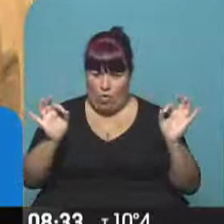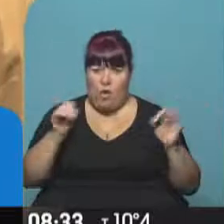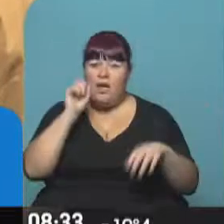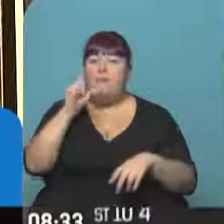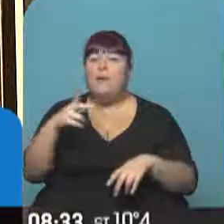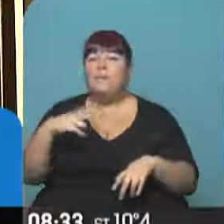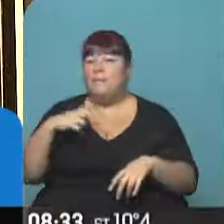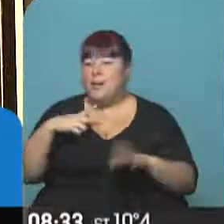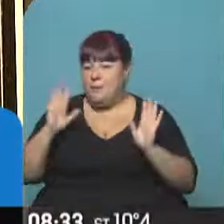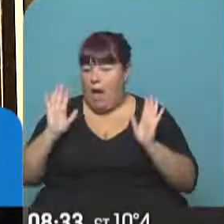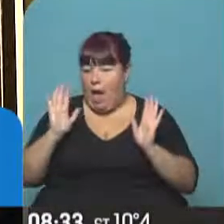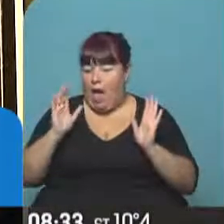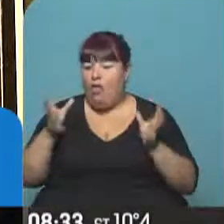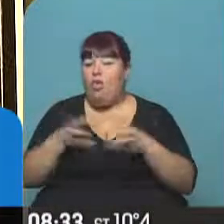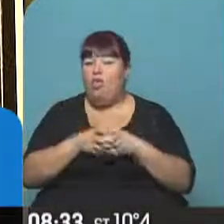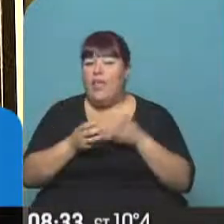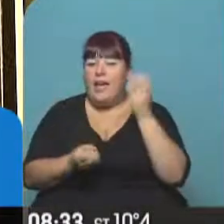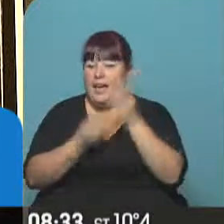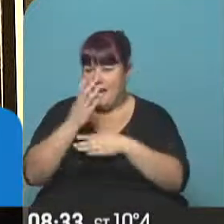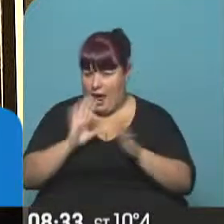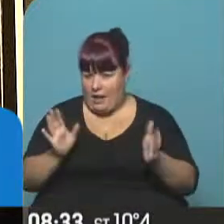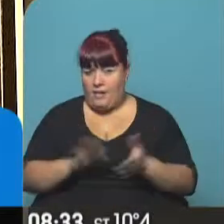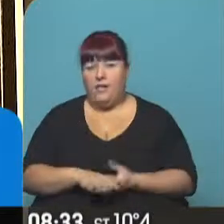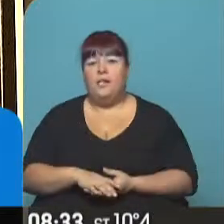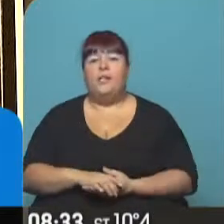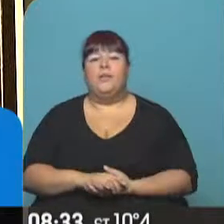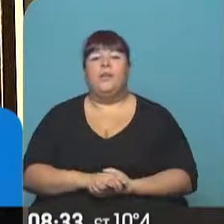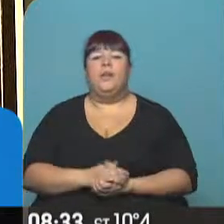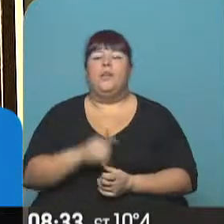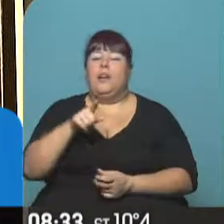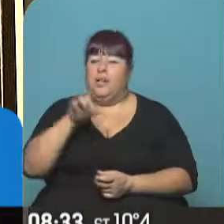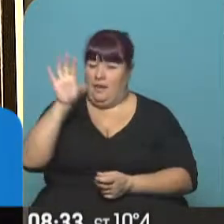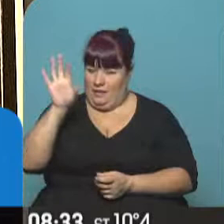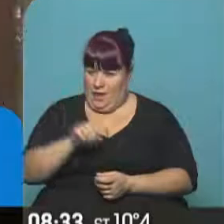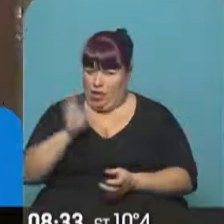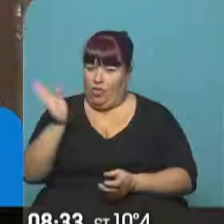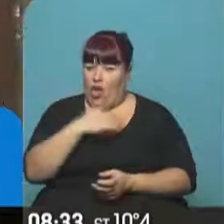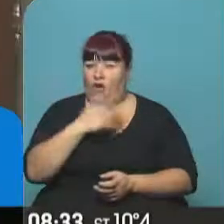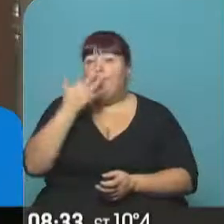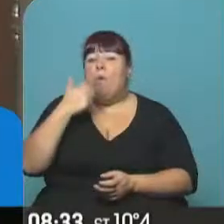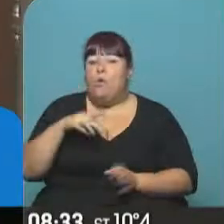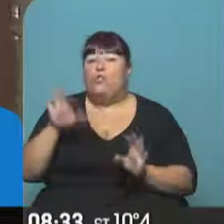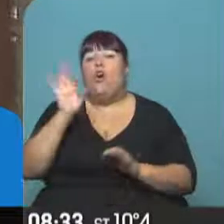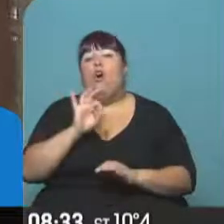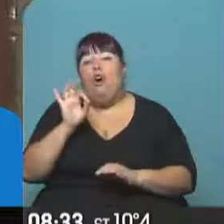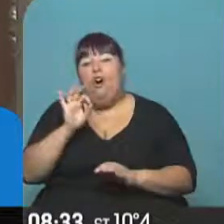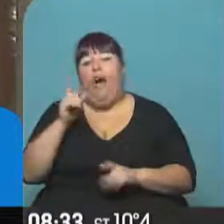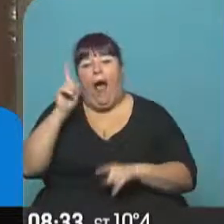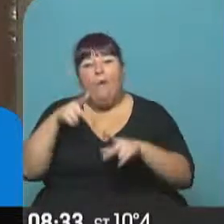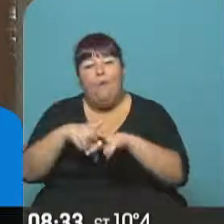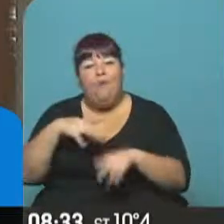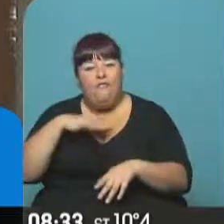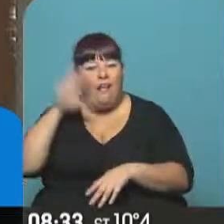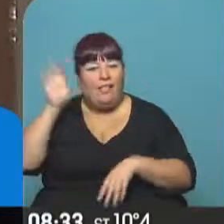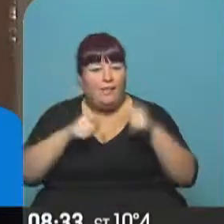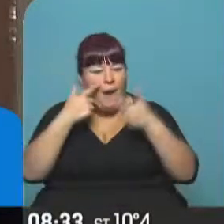la intimidad de la creación. ¿Pudo traer todo lo que hubiera querido o quedaron muchas